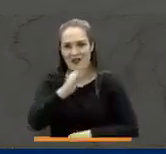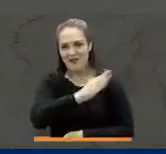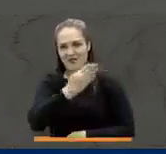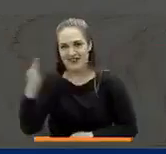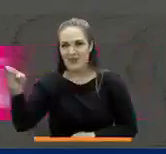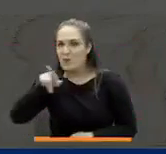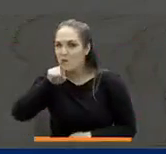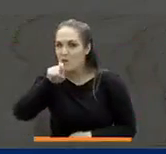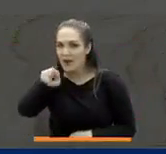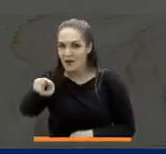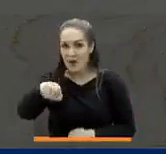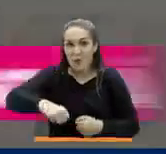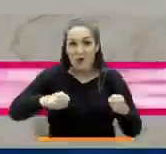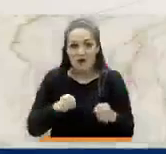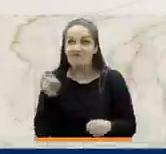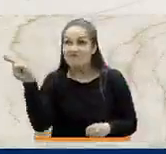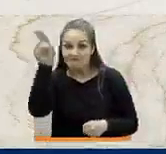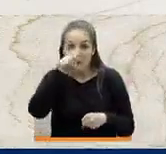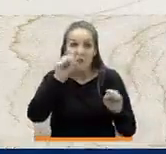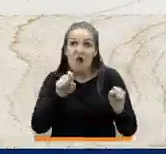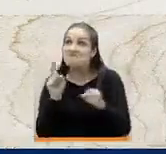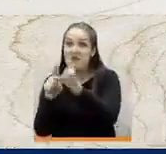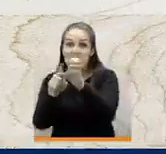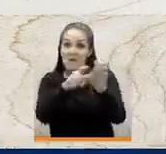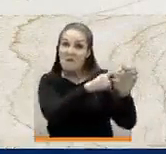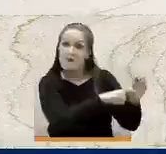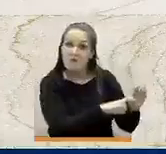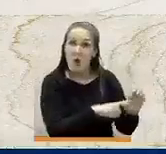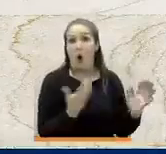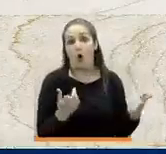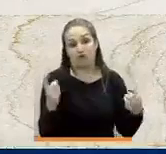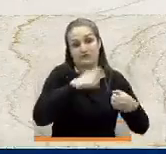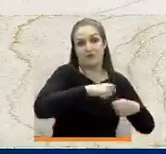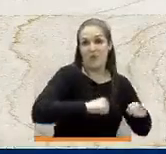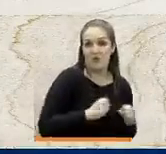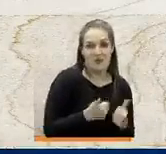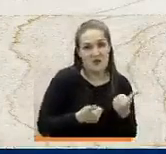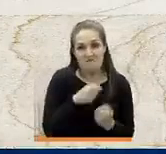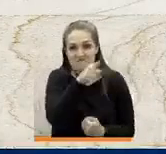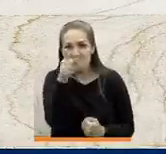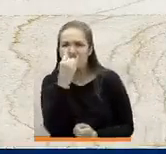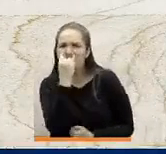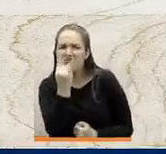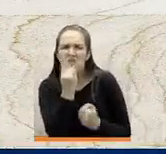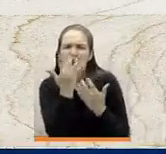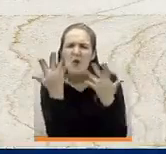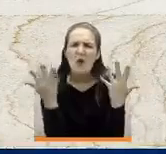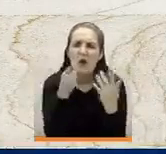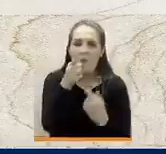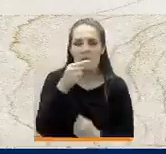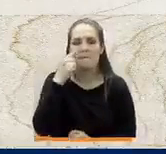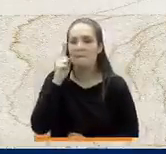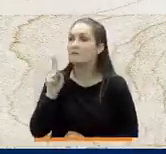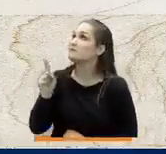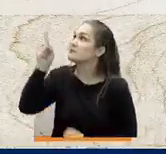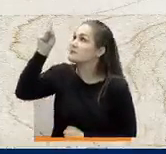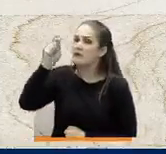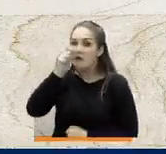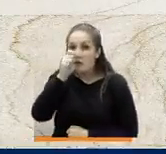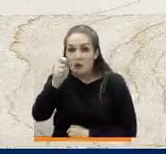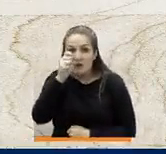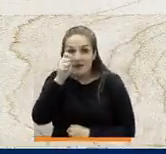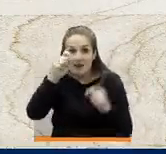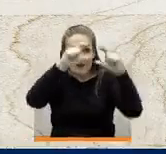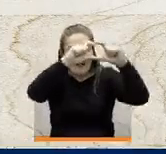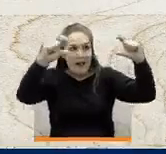y bogotá puede buscar la oferta de su interés de dos maneras la primera es en el buscador que se encuentra en la parte superior